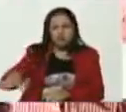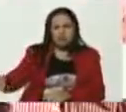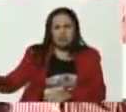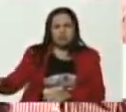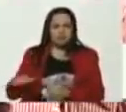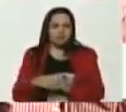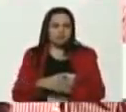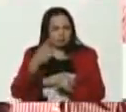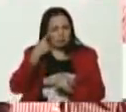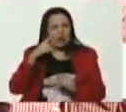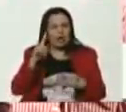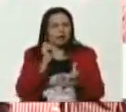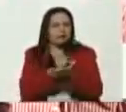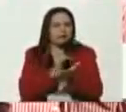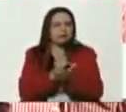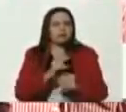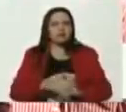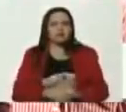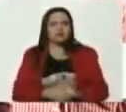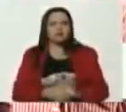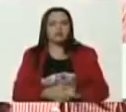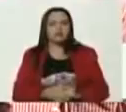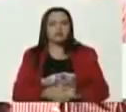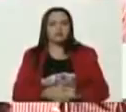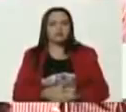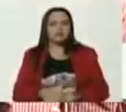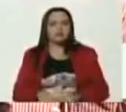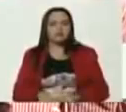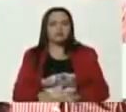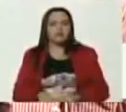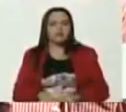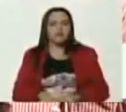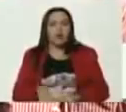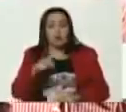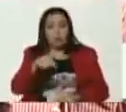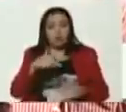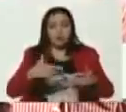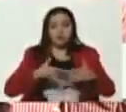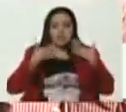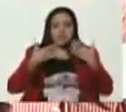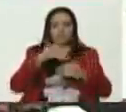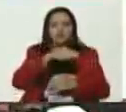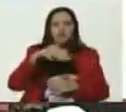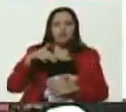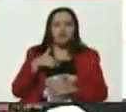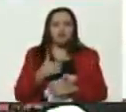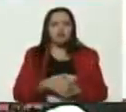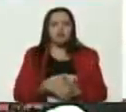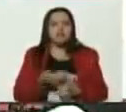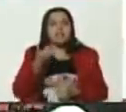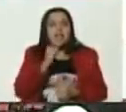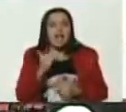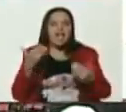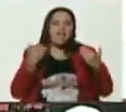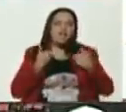ese momento. Y hoy nos sentimos nosotros que ha valido la pena